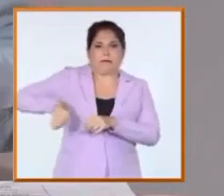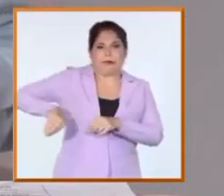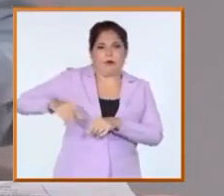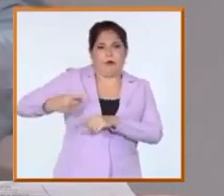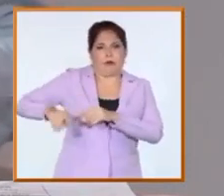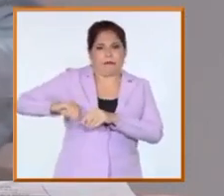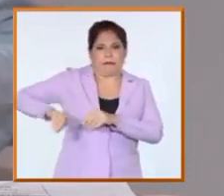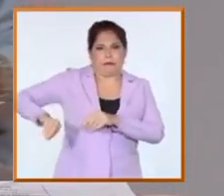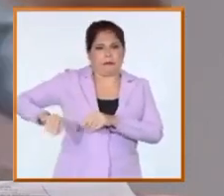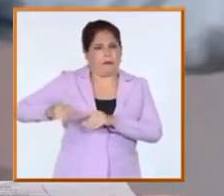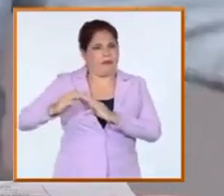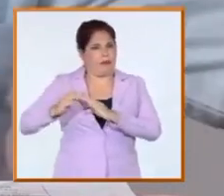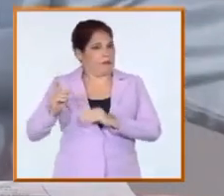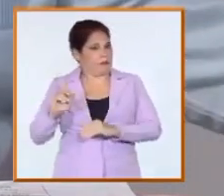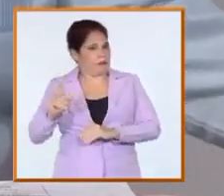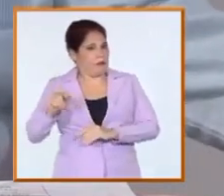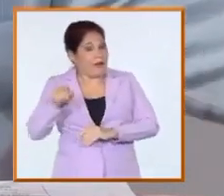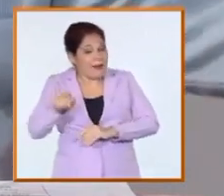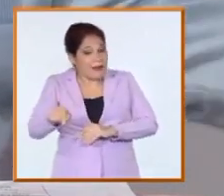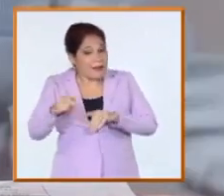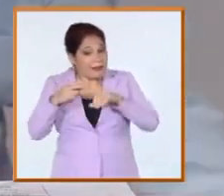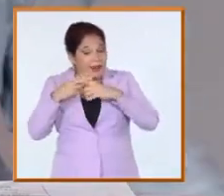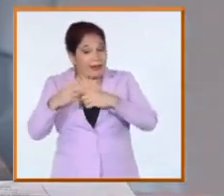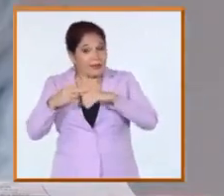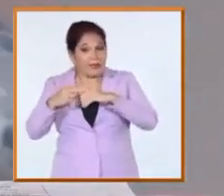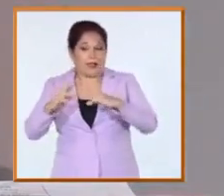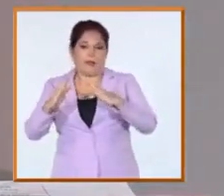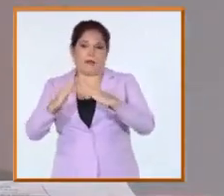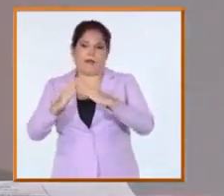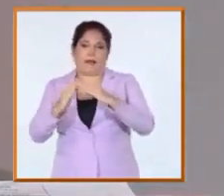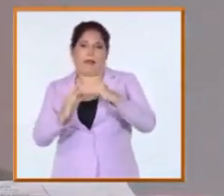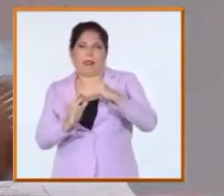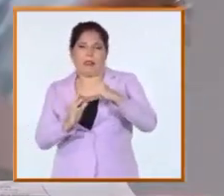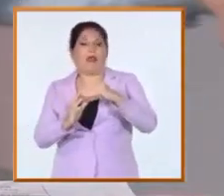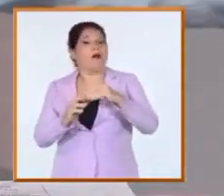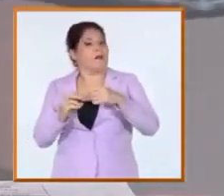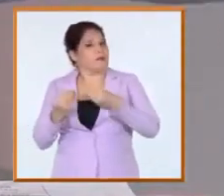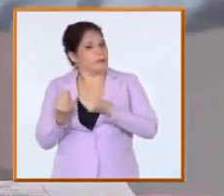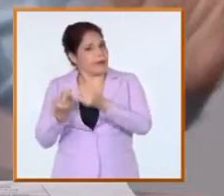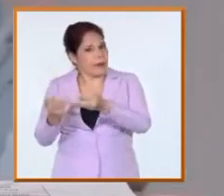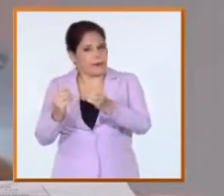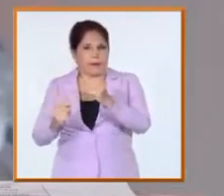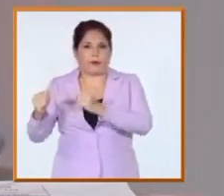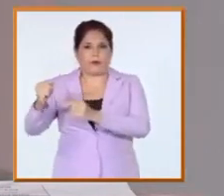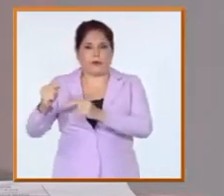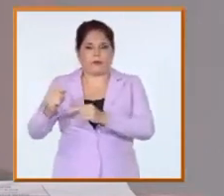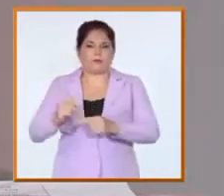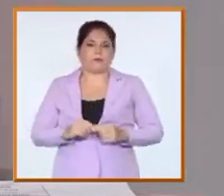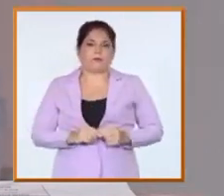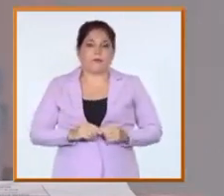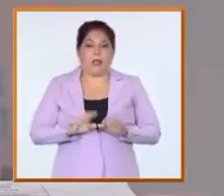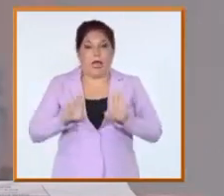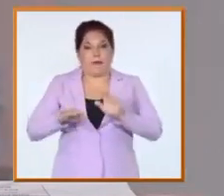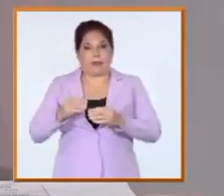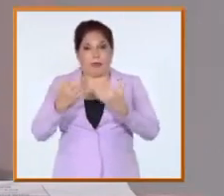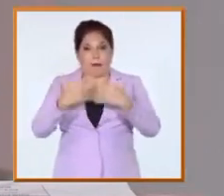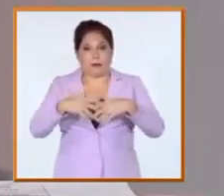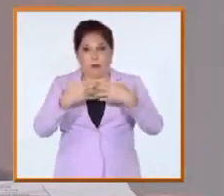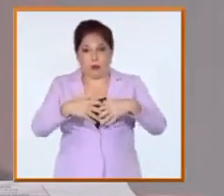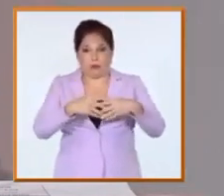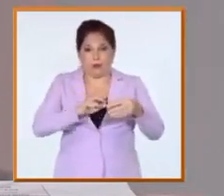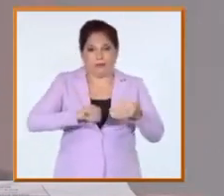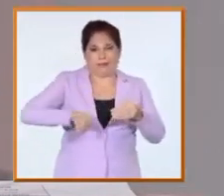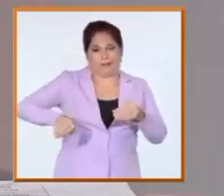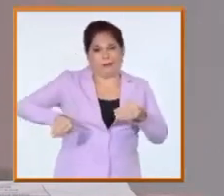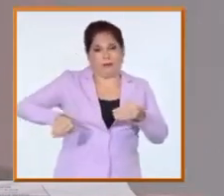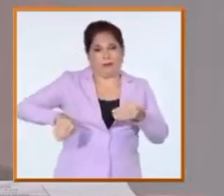falta al país que hace falta la revolución para resolver un caso de un problema de verdad de vivienda y no que coja otro otro destino el material que se produzca